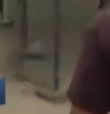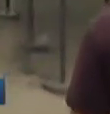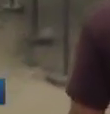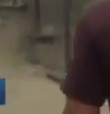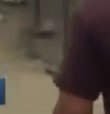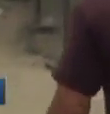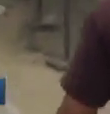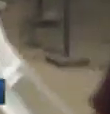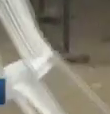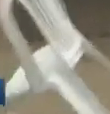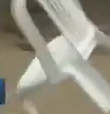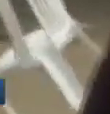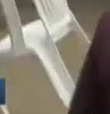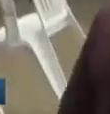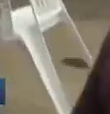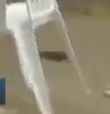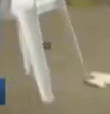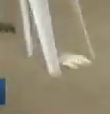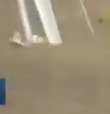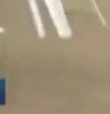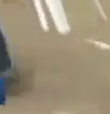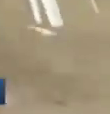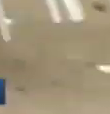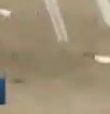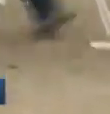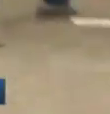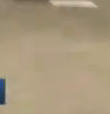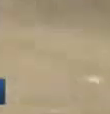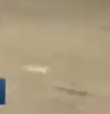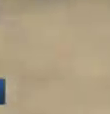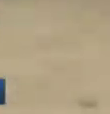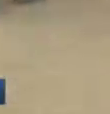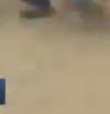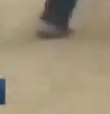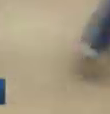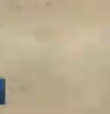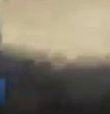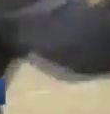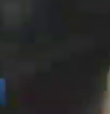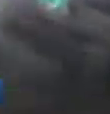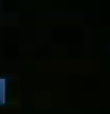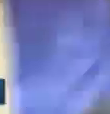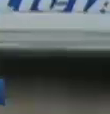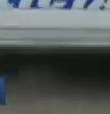bingo terminó en agresión a policías ah